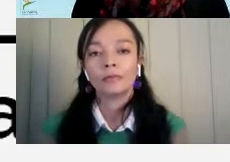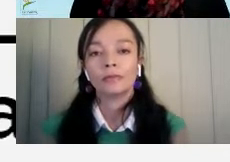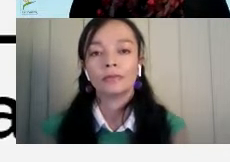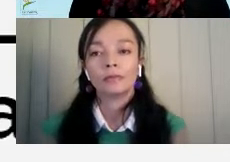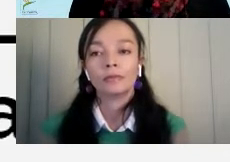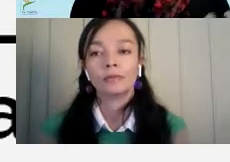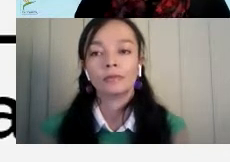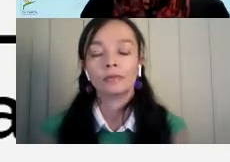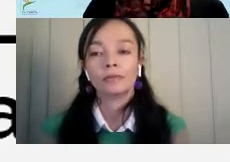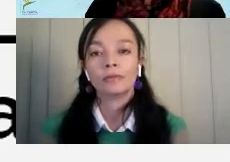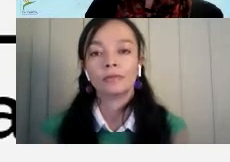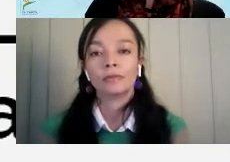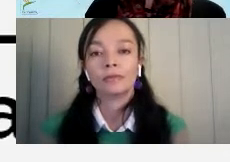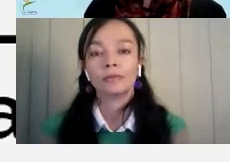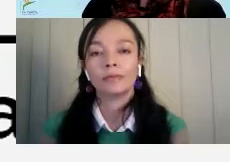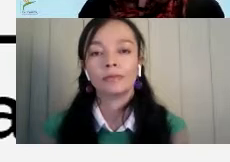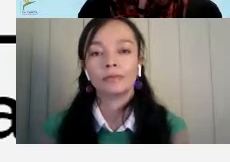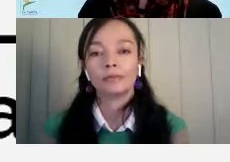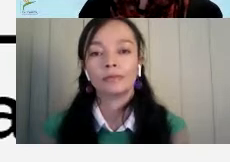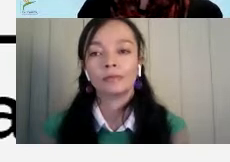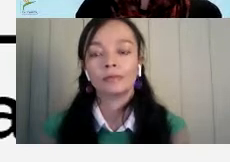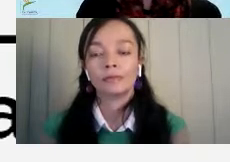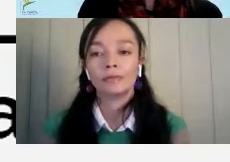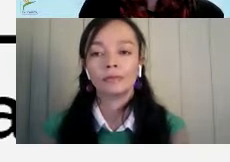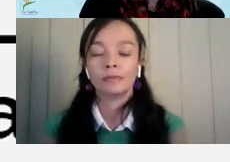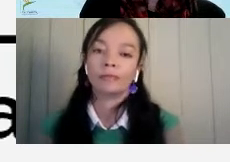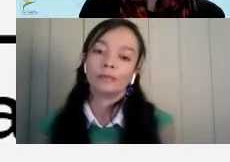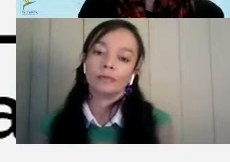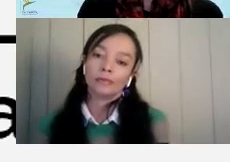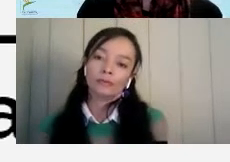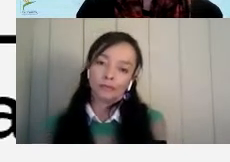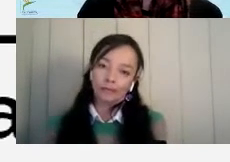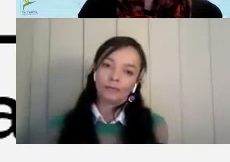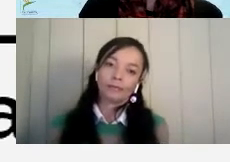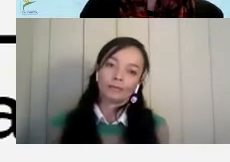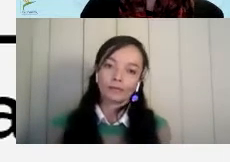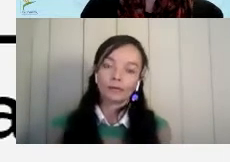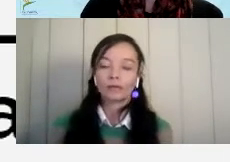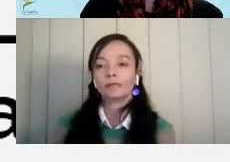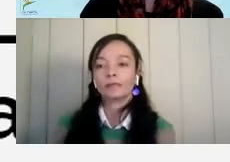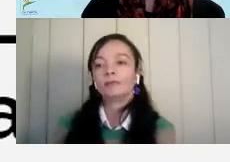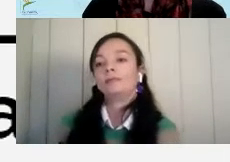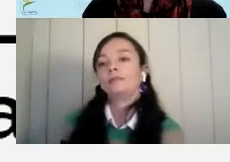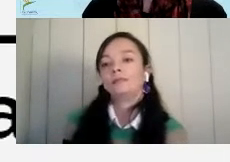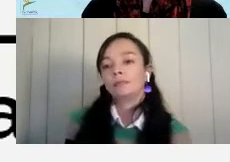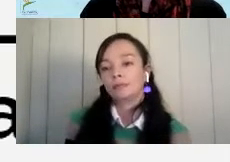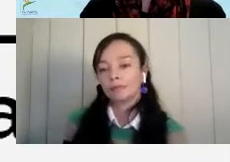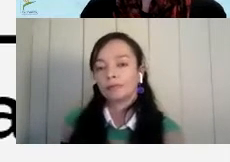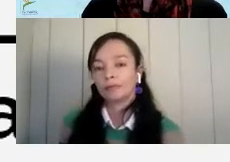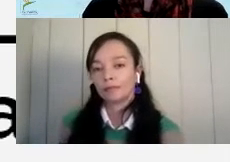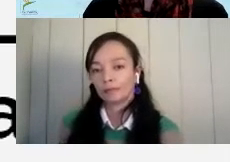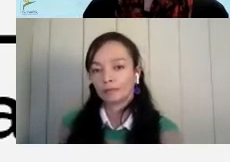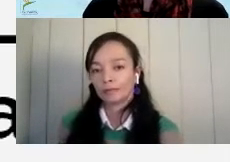suben la cara. sea, eso puede ser el más para el bebé. Y respetamos la seña que hace el bebé